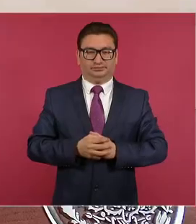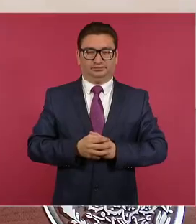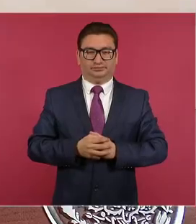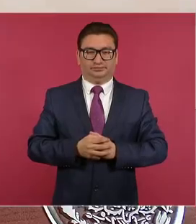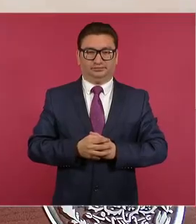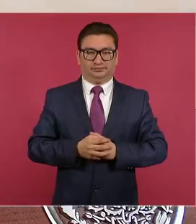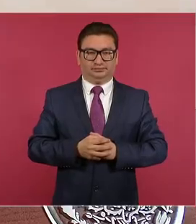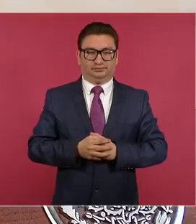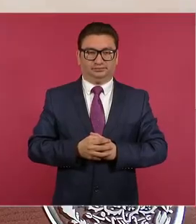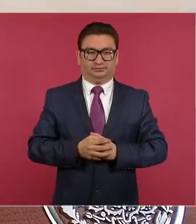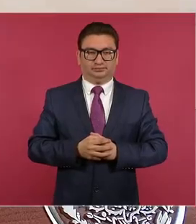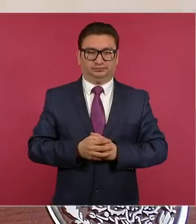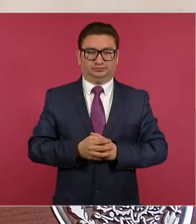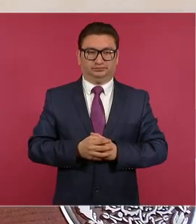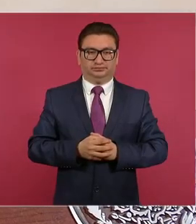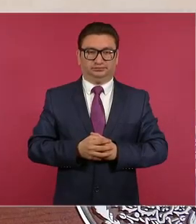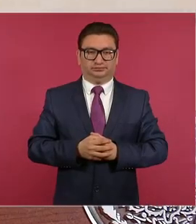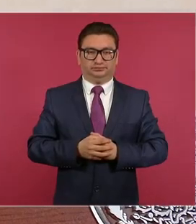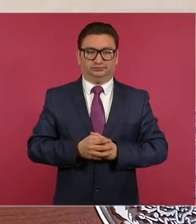¿no? Sí,